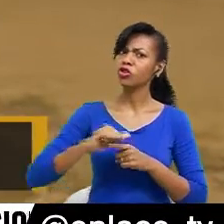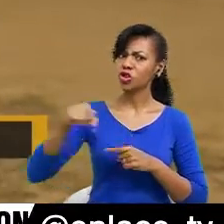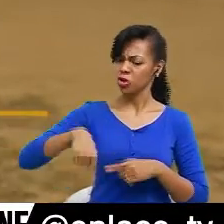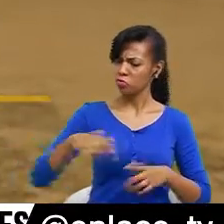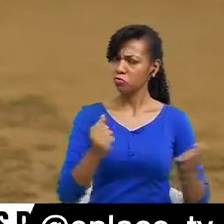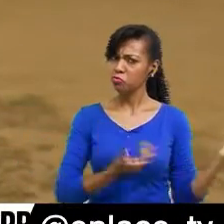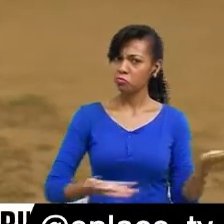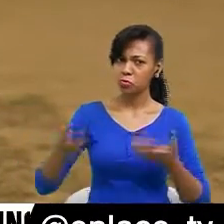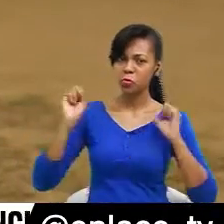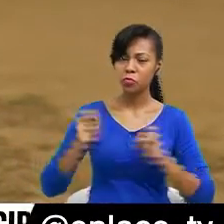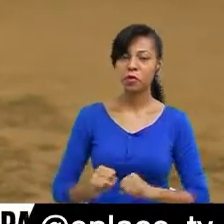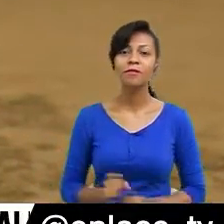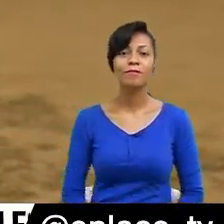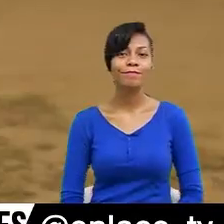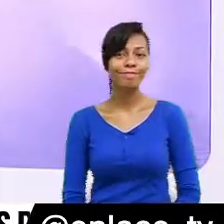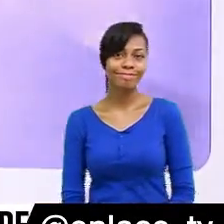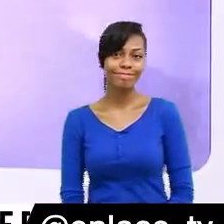puertas abiertas en el estadio de softball.